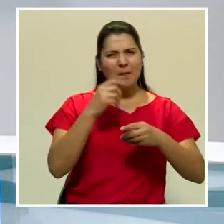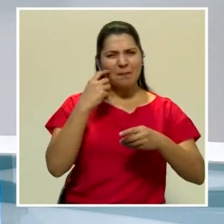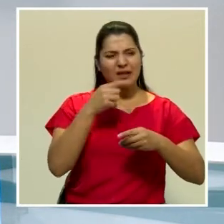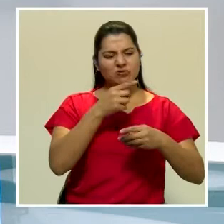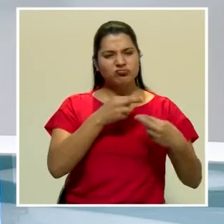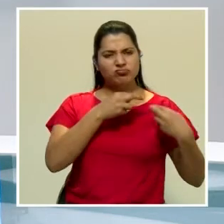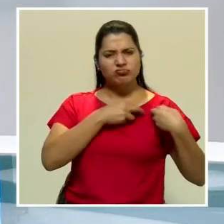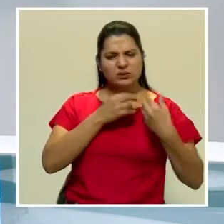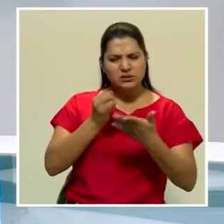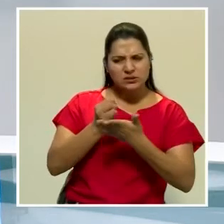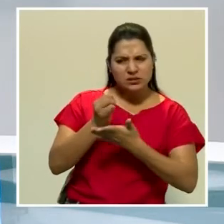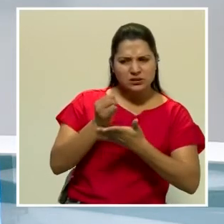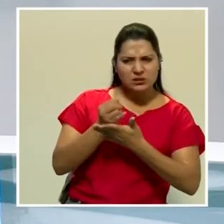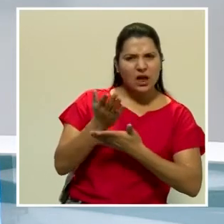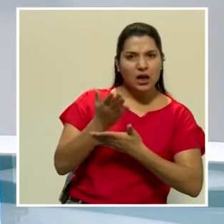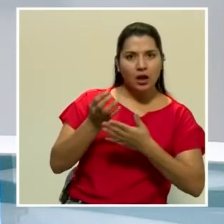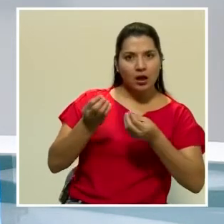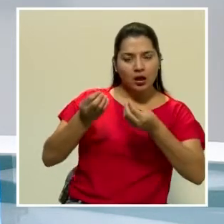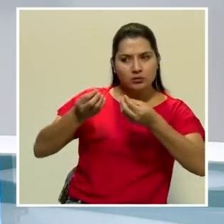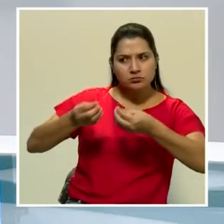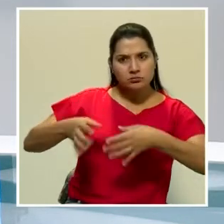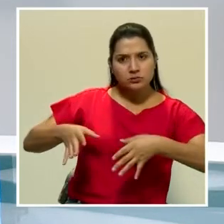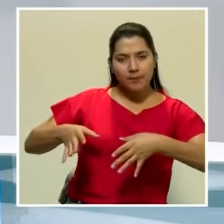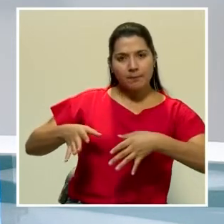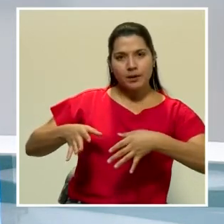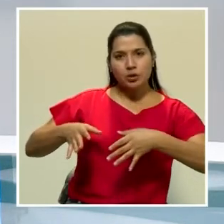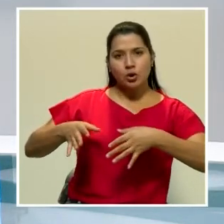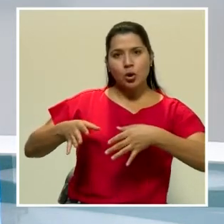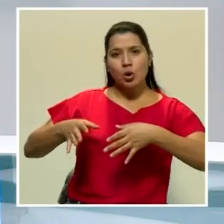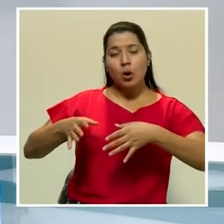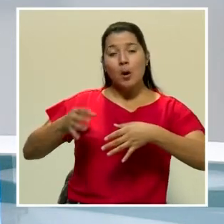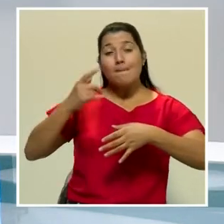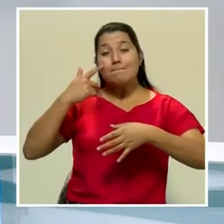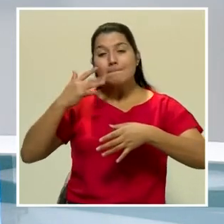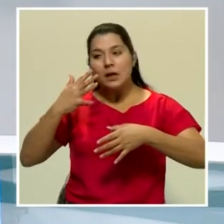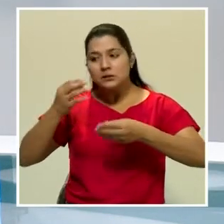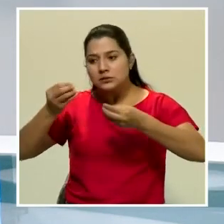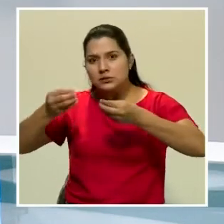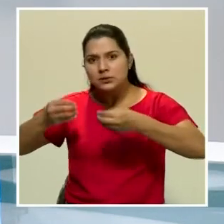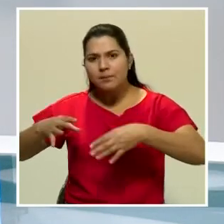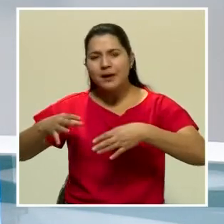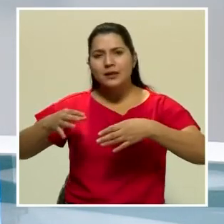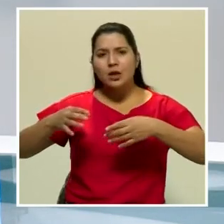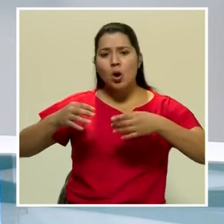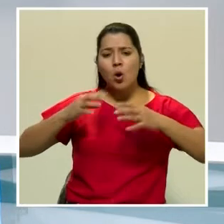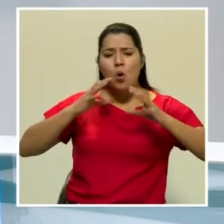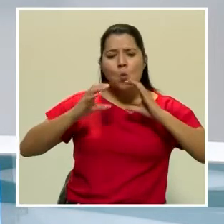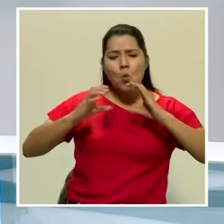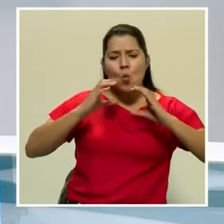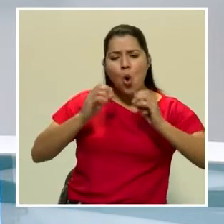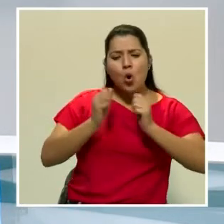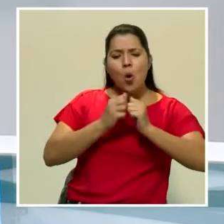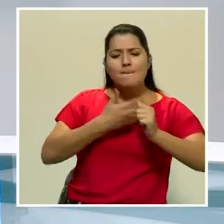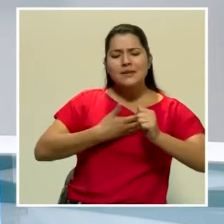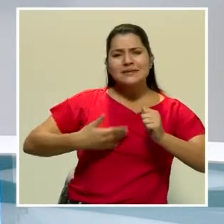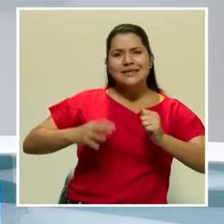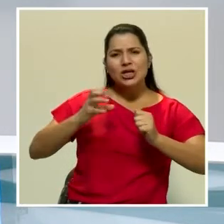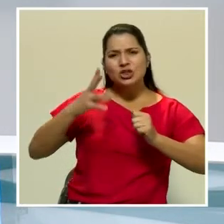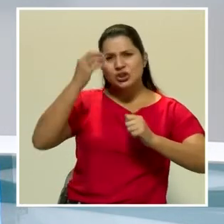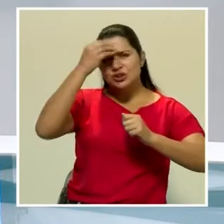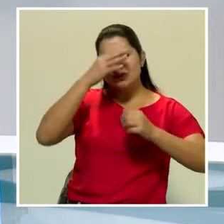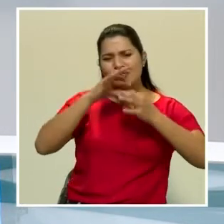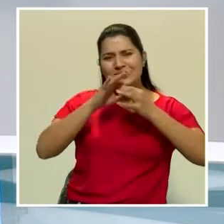extravío de una parte del audio que ella había sostenido con el presidente de la República sobre el caso